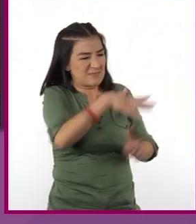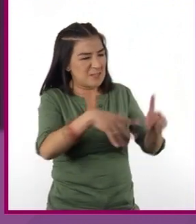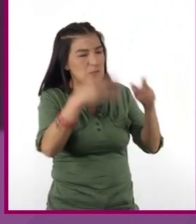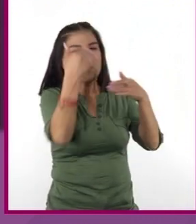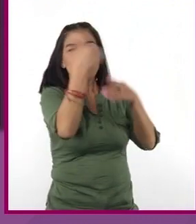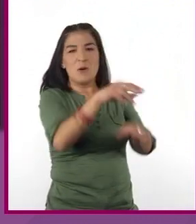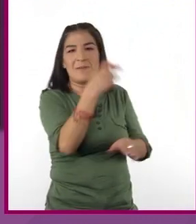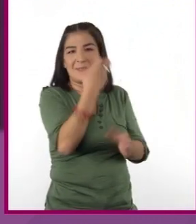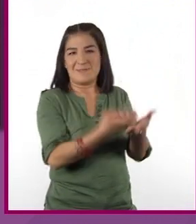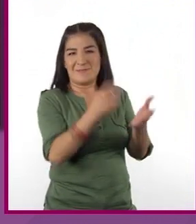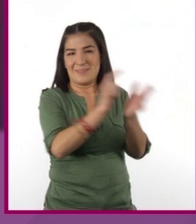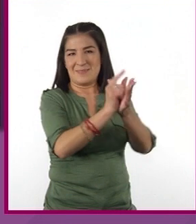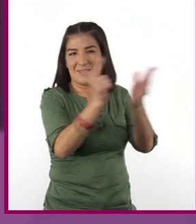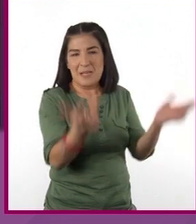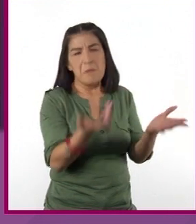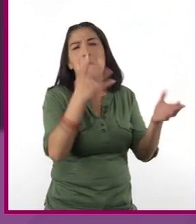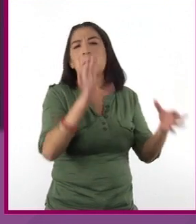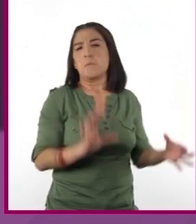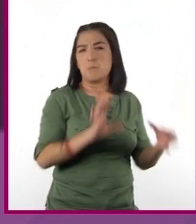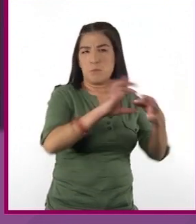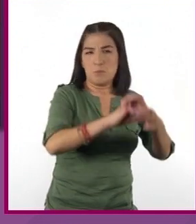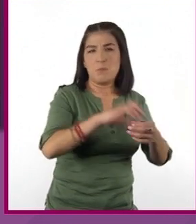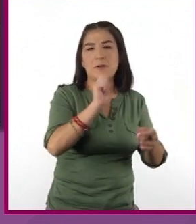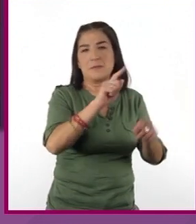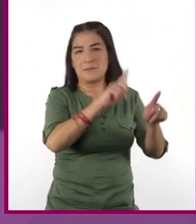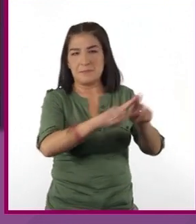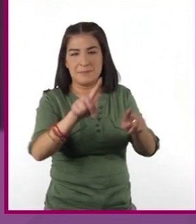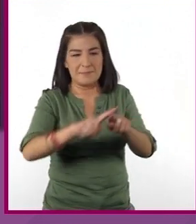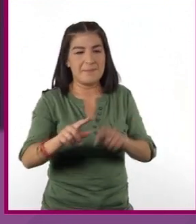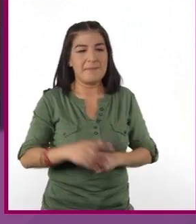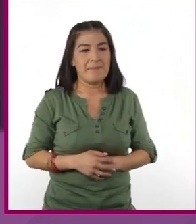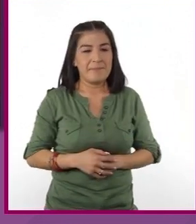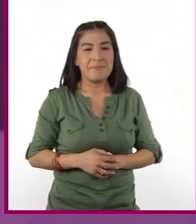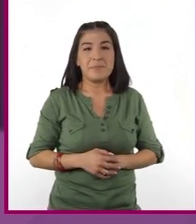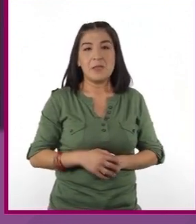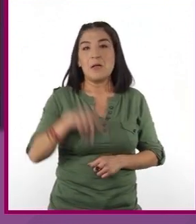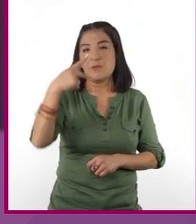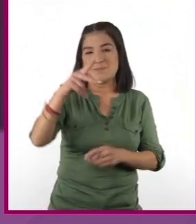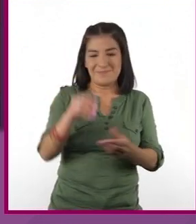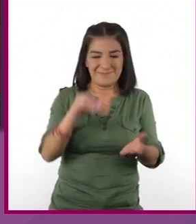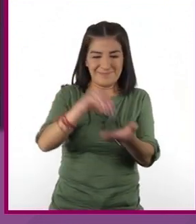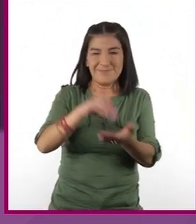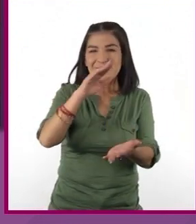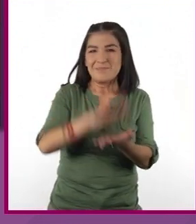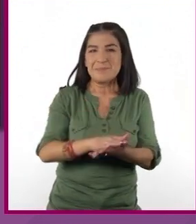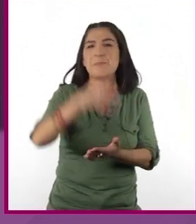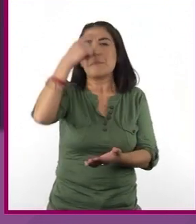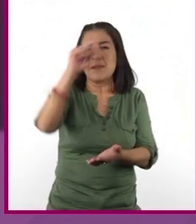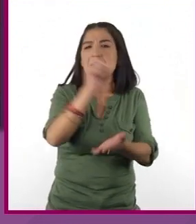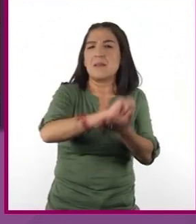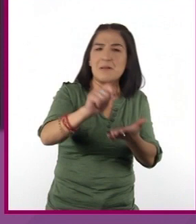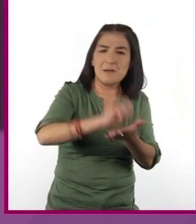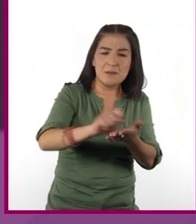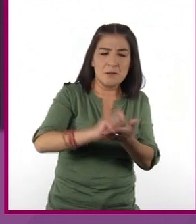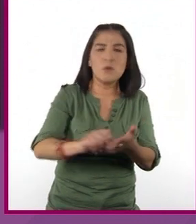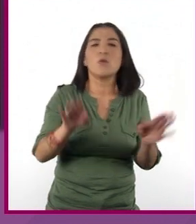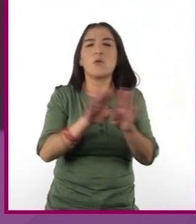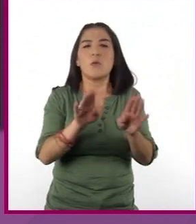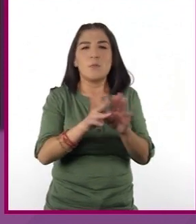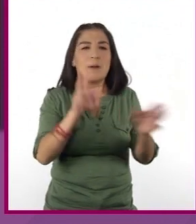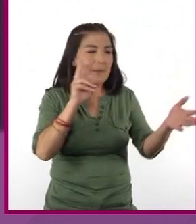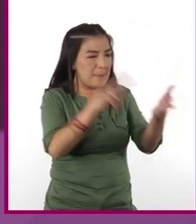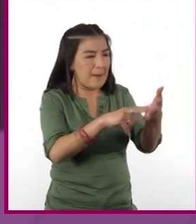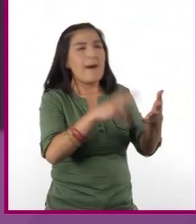sobre el contenido de la antología. Las notas del compilador son de gran ayuda para comprender de mejor